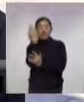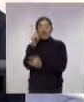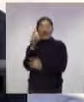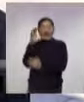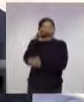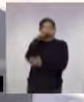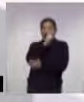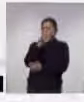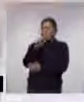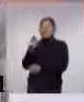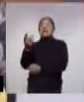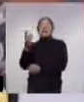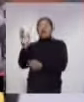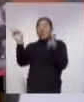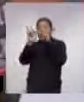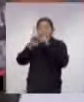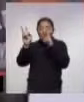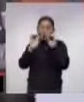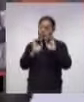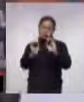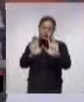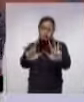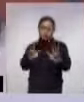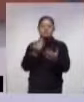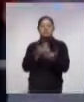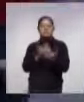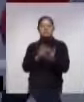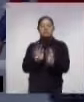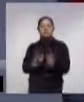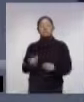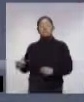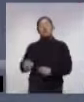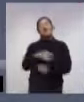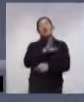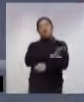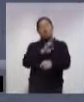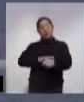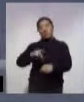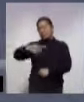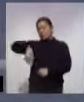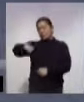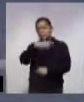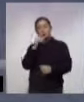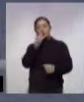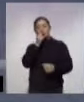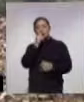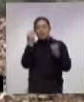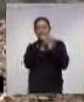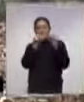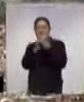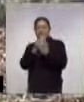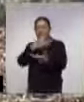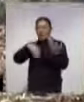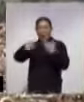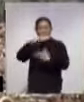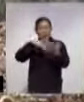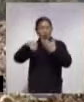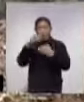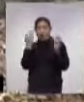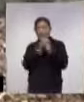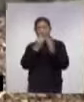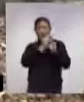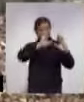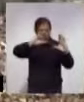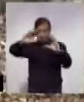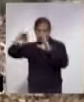no hay condiciones de viento. Explicó que la Coordinación Estatal de Protección Civil capacita de manera permanente al personal operativo de esta área, lo que